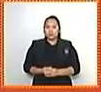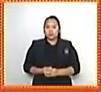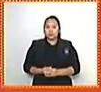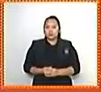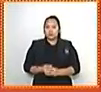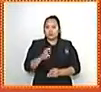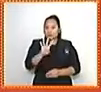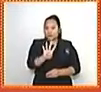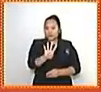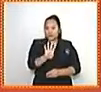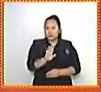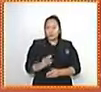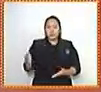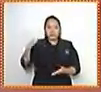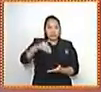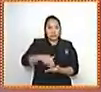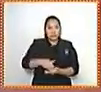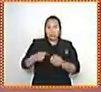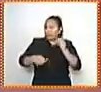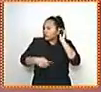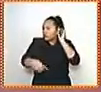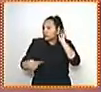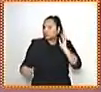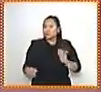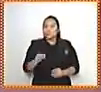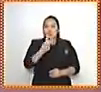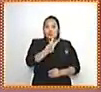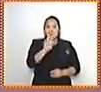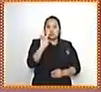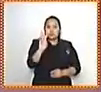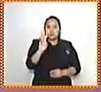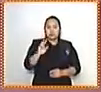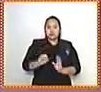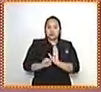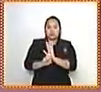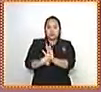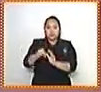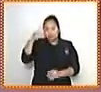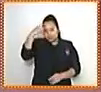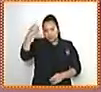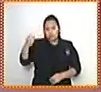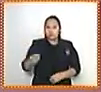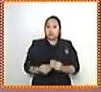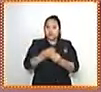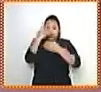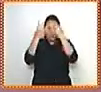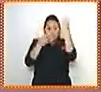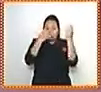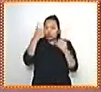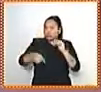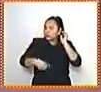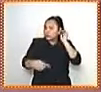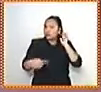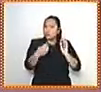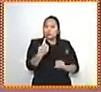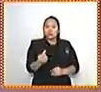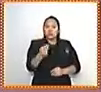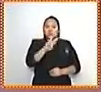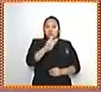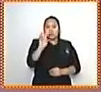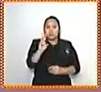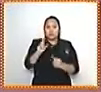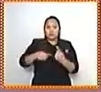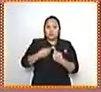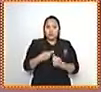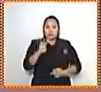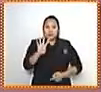el 4. Reitero, número ganador para la diaria es el 27 con su símbolo de sueños. Y para diaria más 1, 27 más 4.